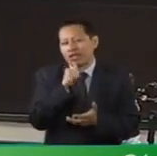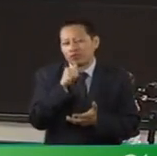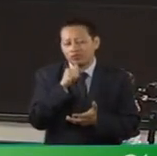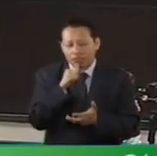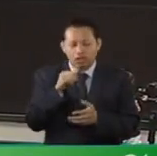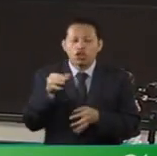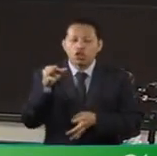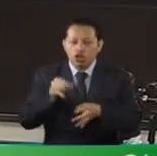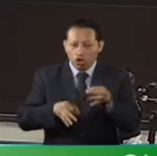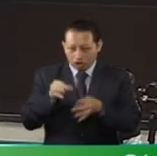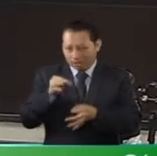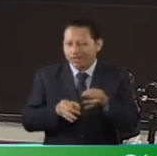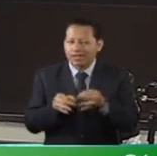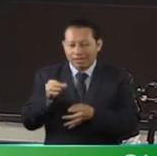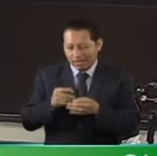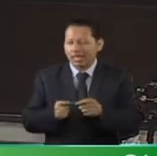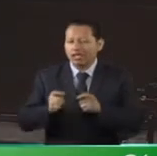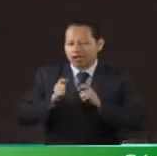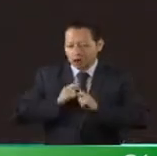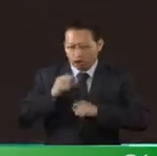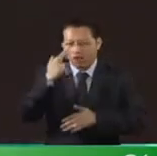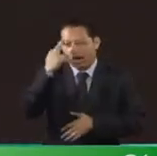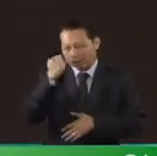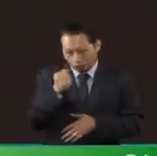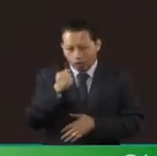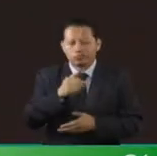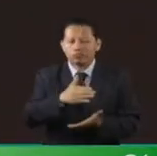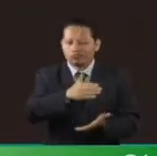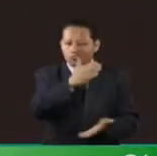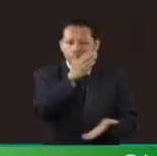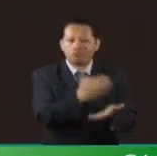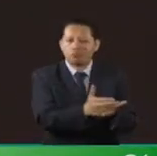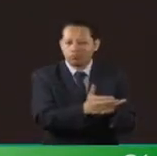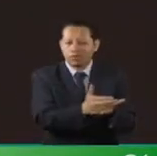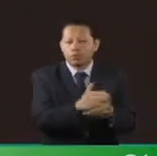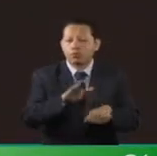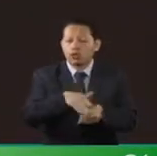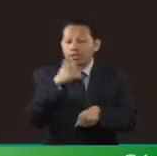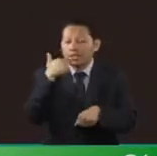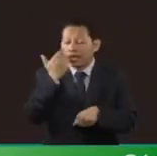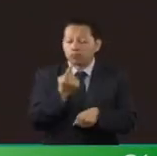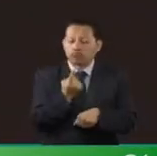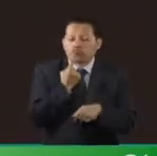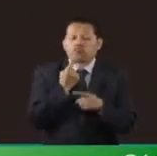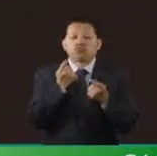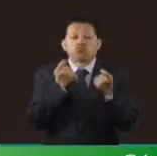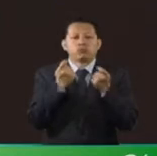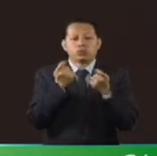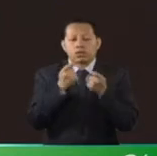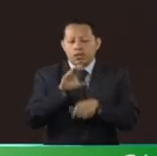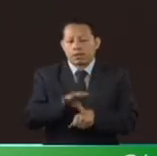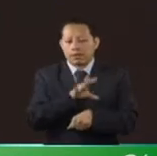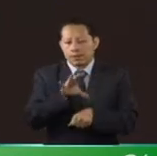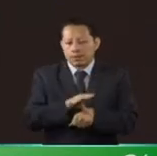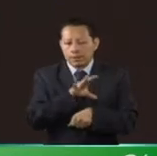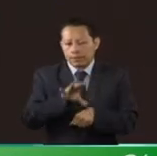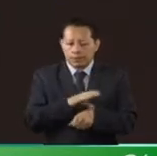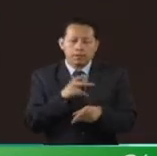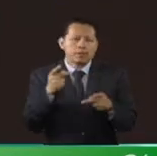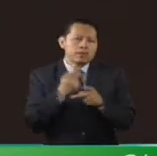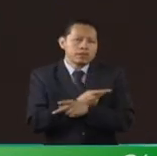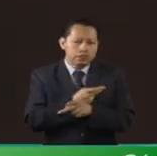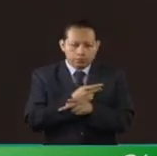Corte nos dio la razón y logramos detenerlos. Porque al querer monopolizar la producción de electricidad,